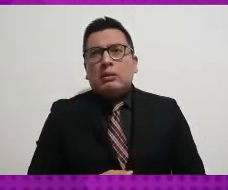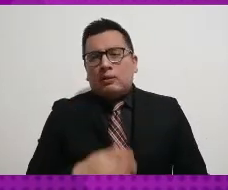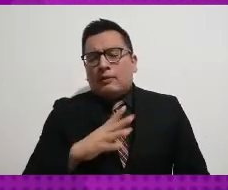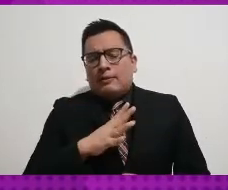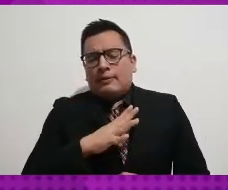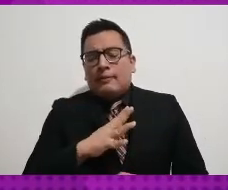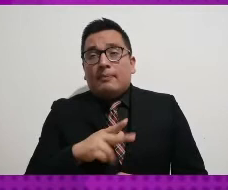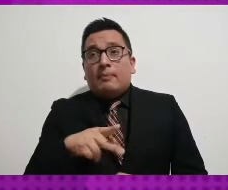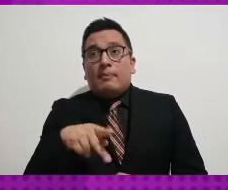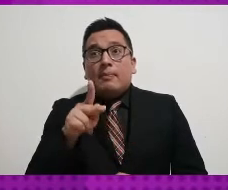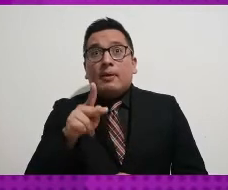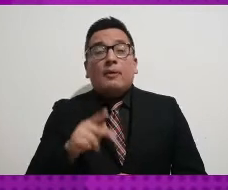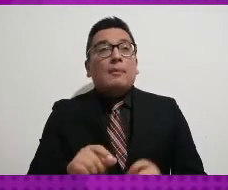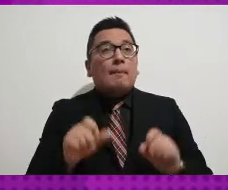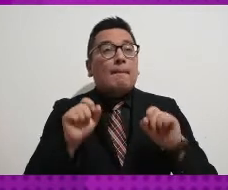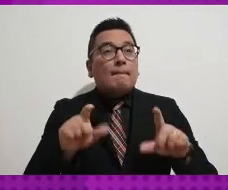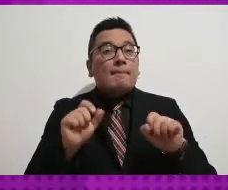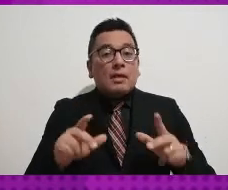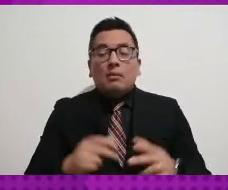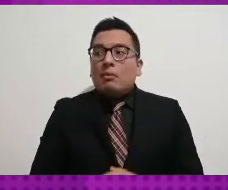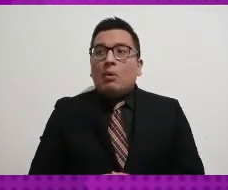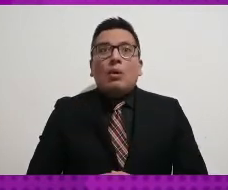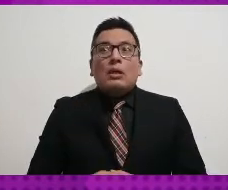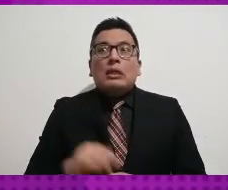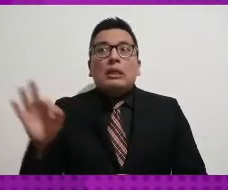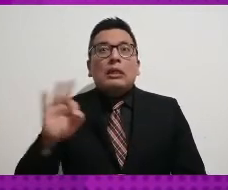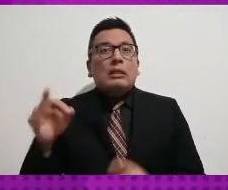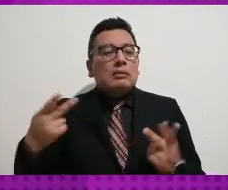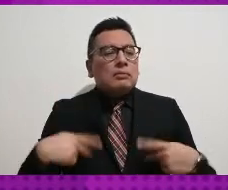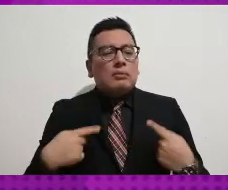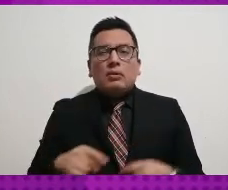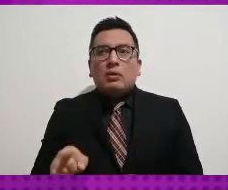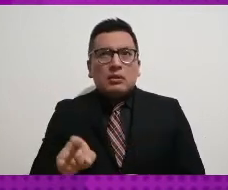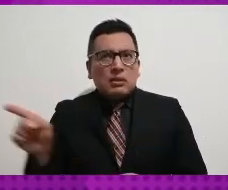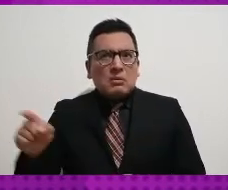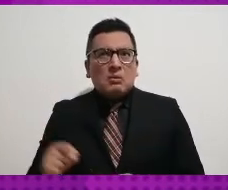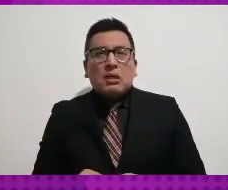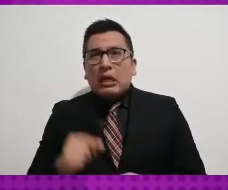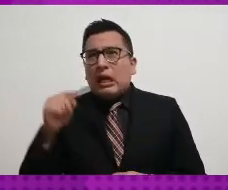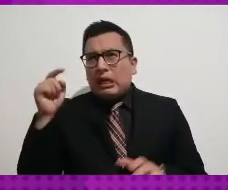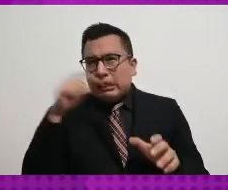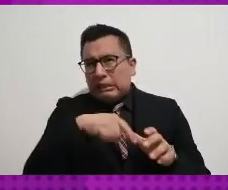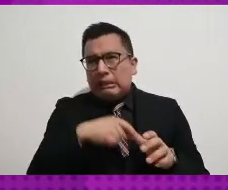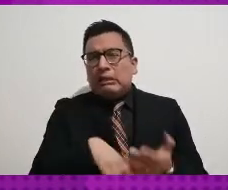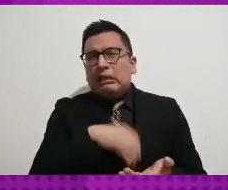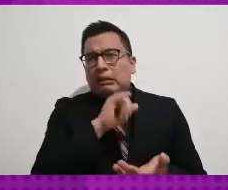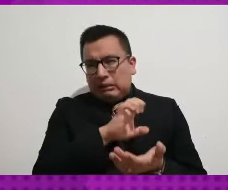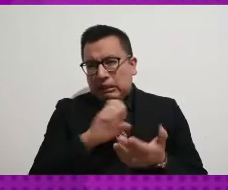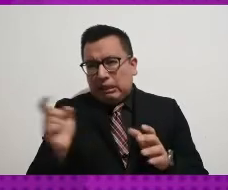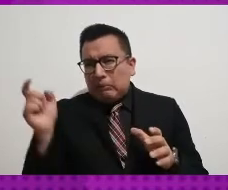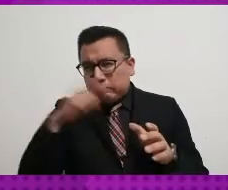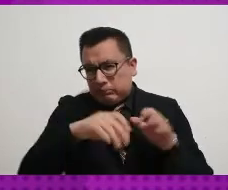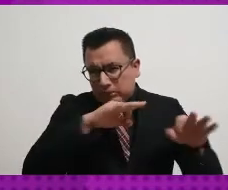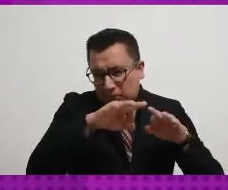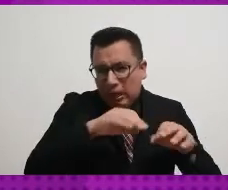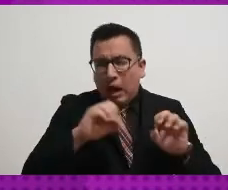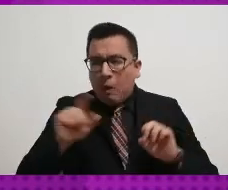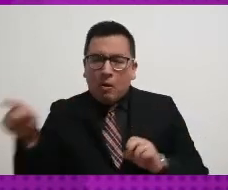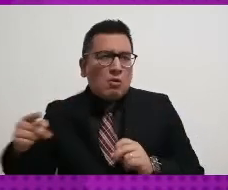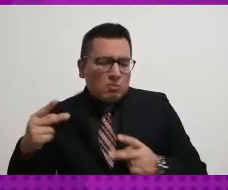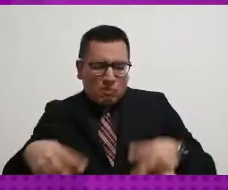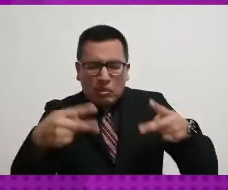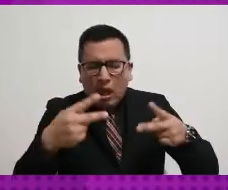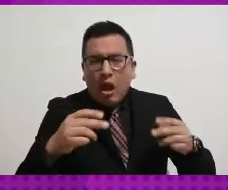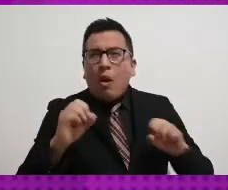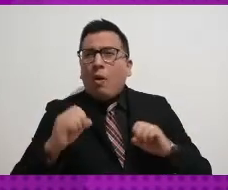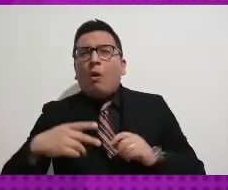aquellas personas físicas que realizan alguna actividad o tienen alguna relación con ellos, llámese proveedores o prestaciones